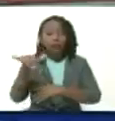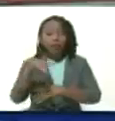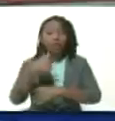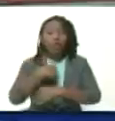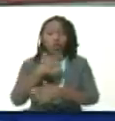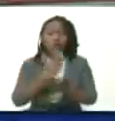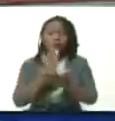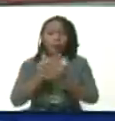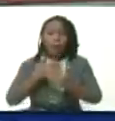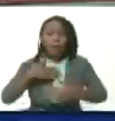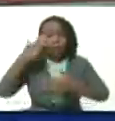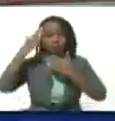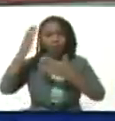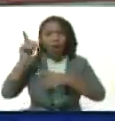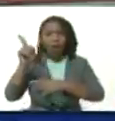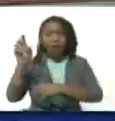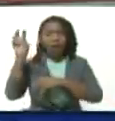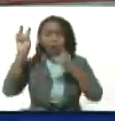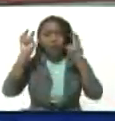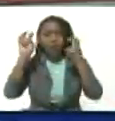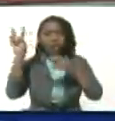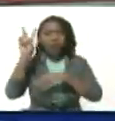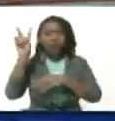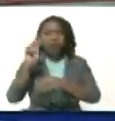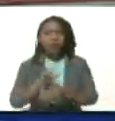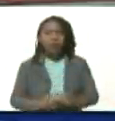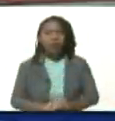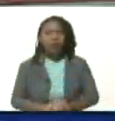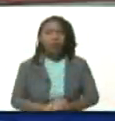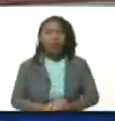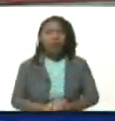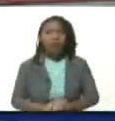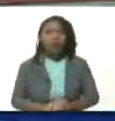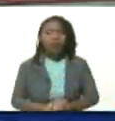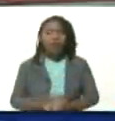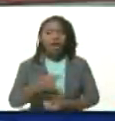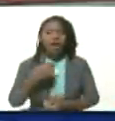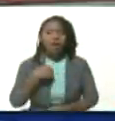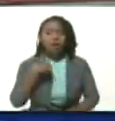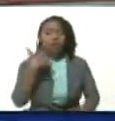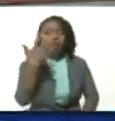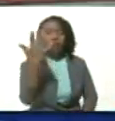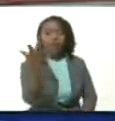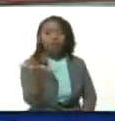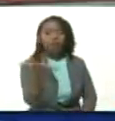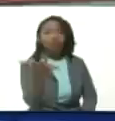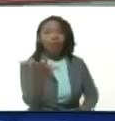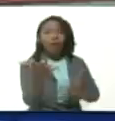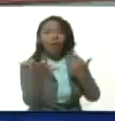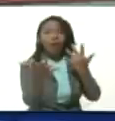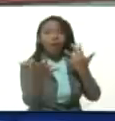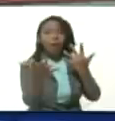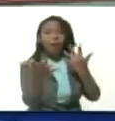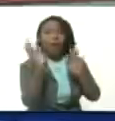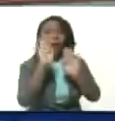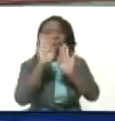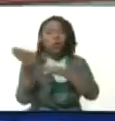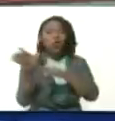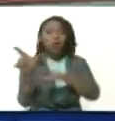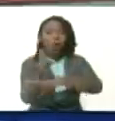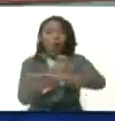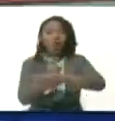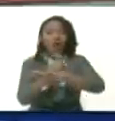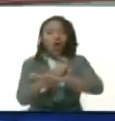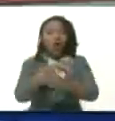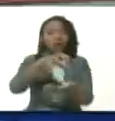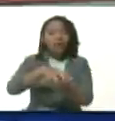saludos a esa nueva Venezuela y le tiendo mi mano para desde el gobierno, desde el